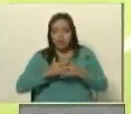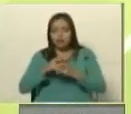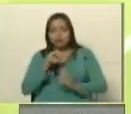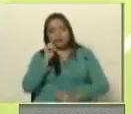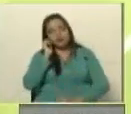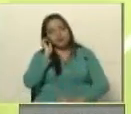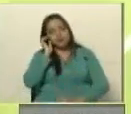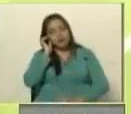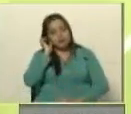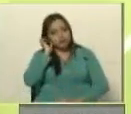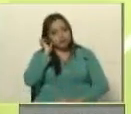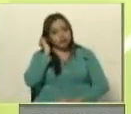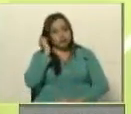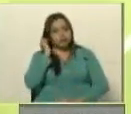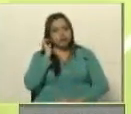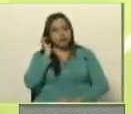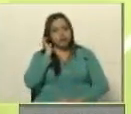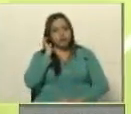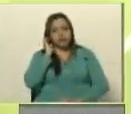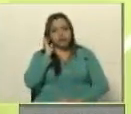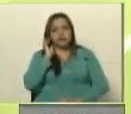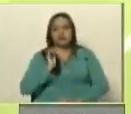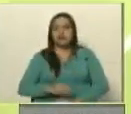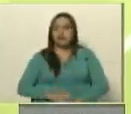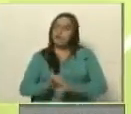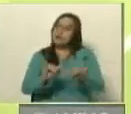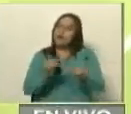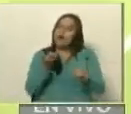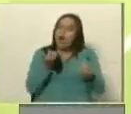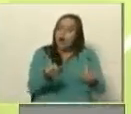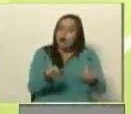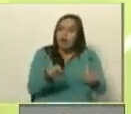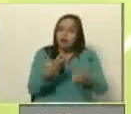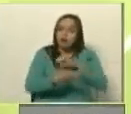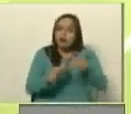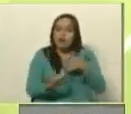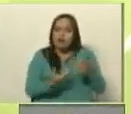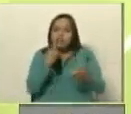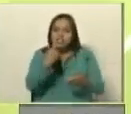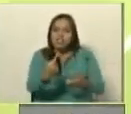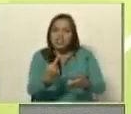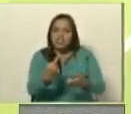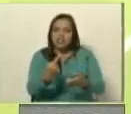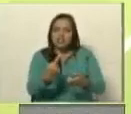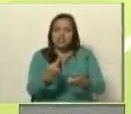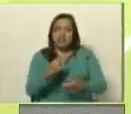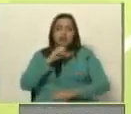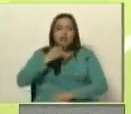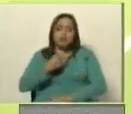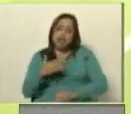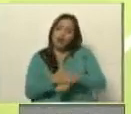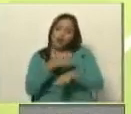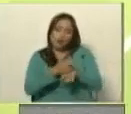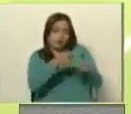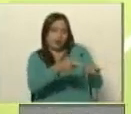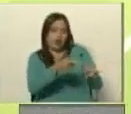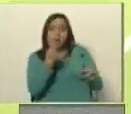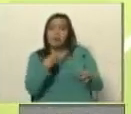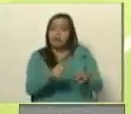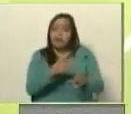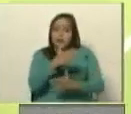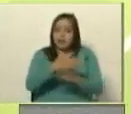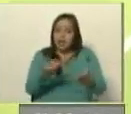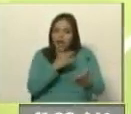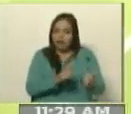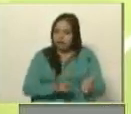y de la cual, por cierto, ahora culpan a Rusia, ¿no? Mientras la mitad de ese presupuesto, como tú dices, es destinado a la guerra,